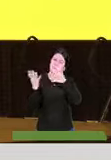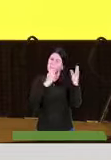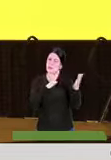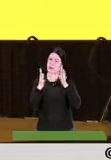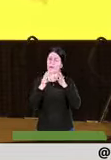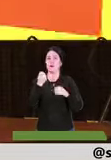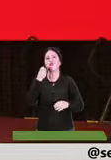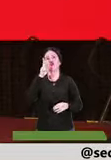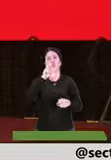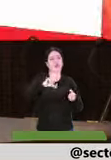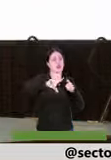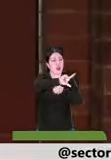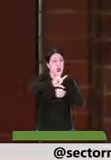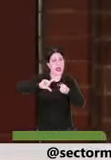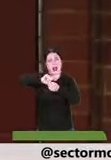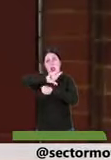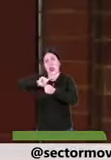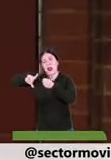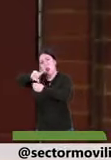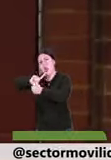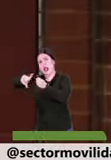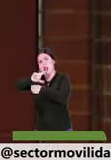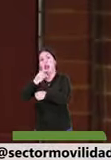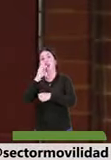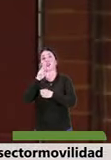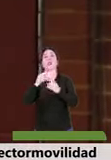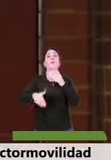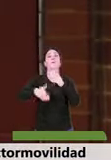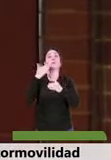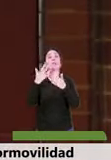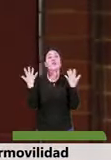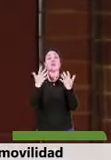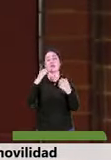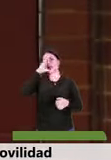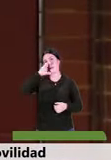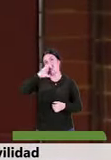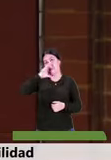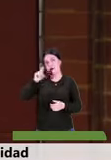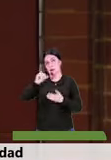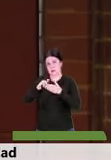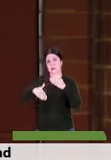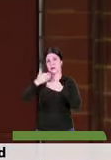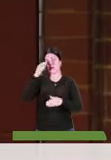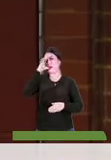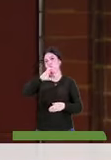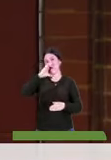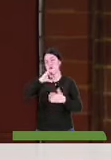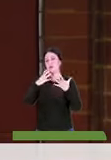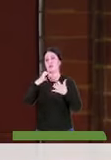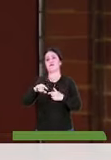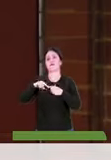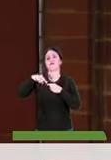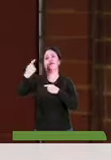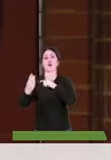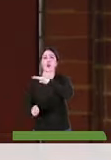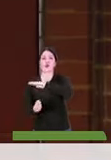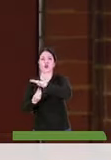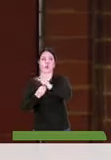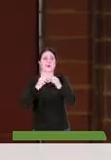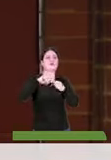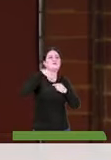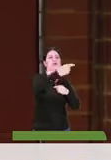12 localidades. Empezamos en la localidad de Chapinero, esperamos avanzar hacia Usaquén, Fontibón, que de